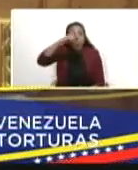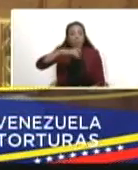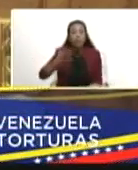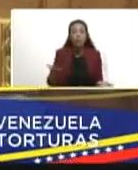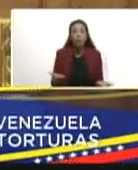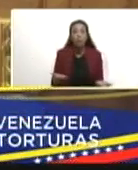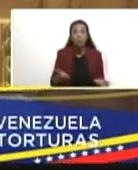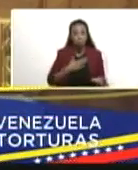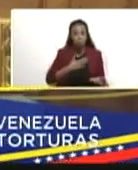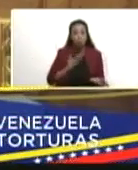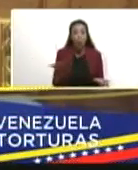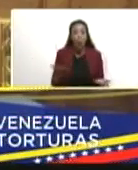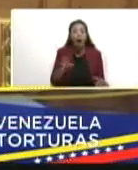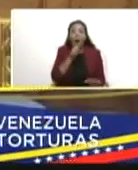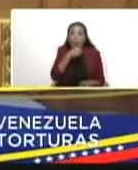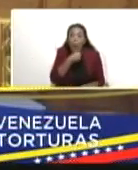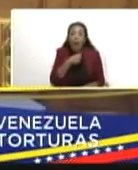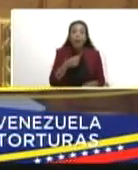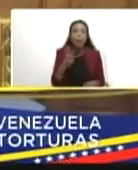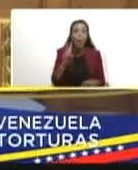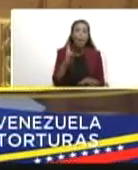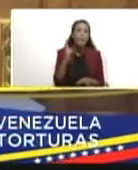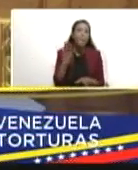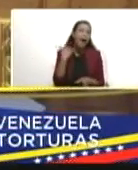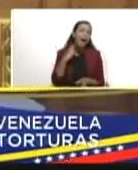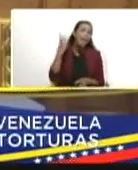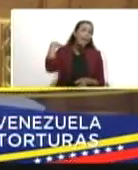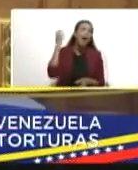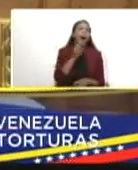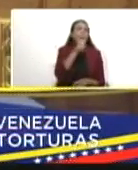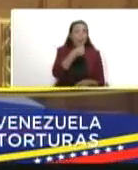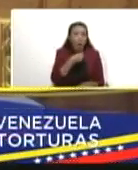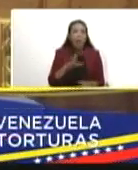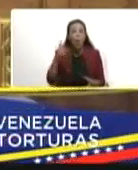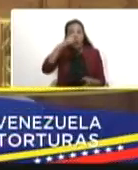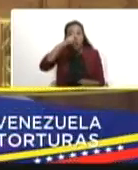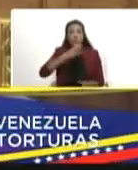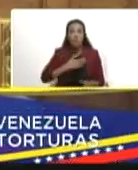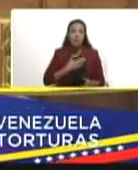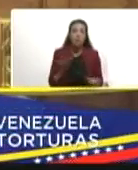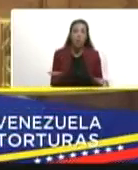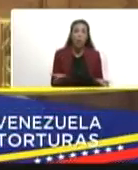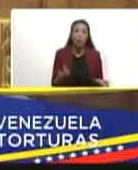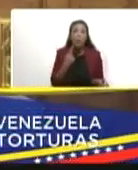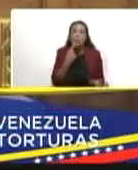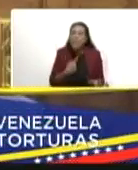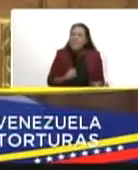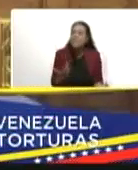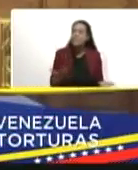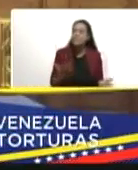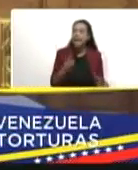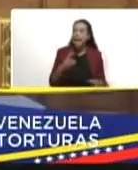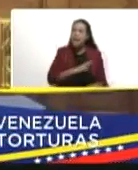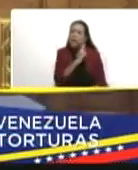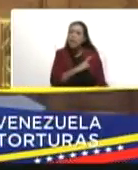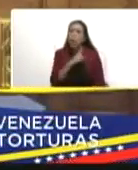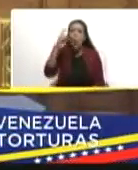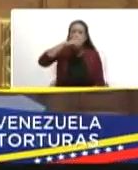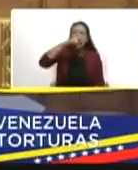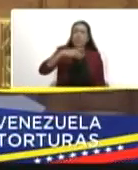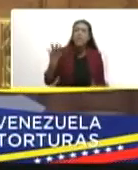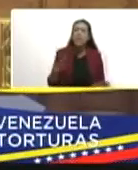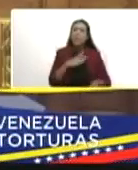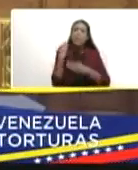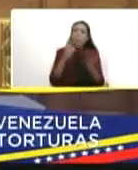cardí abuelos y Vice abuelos judío sefardí y cuando me hablan del